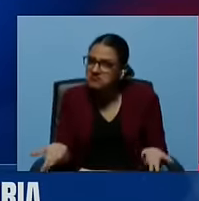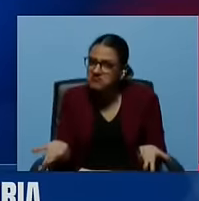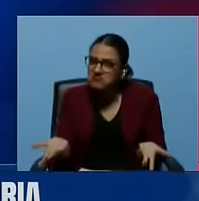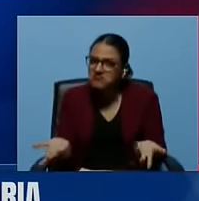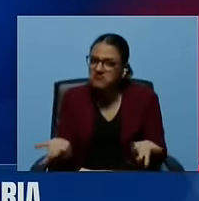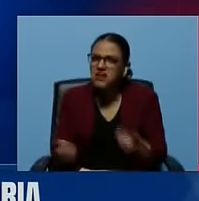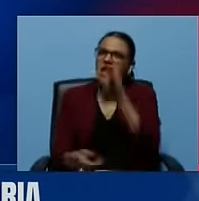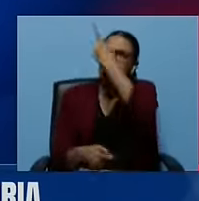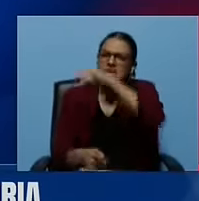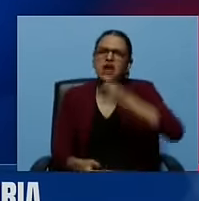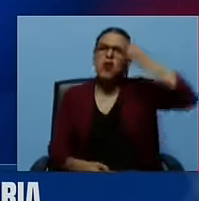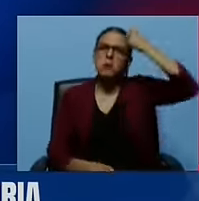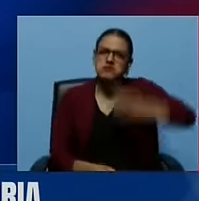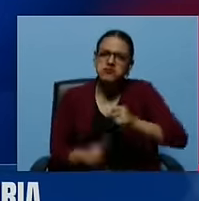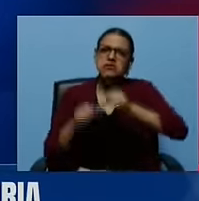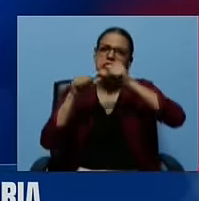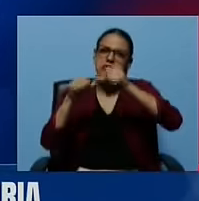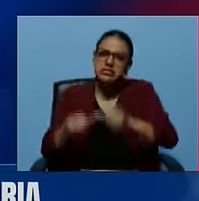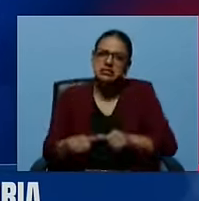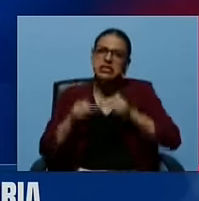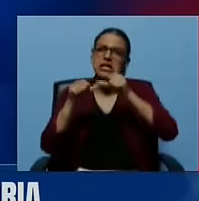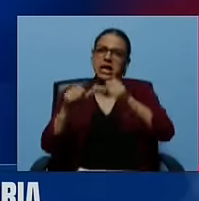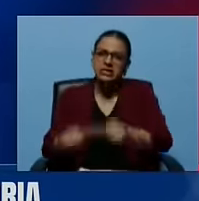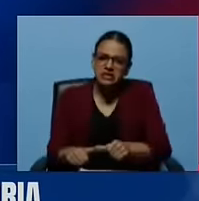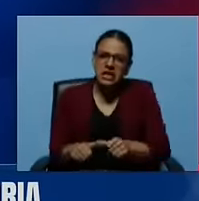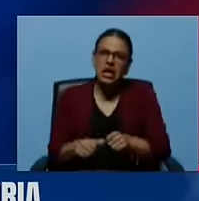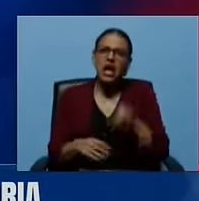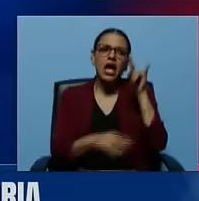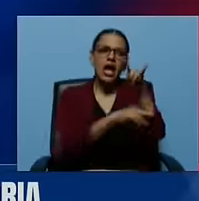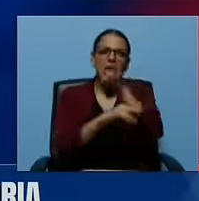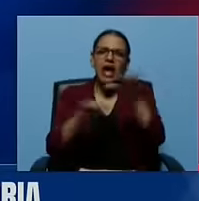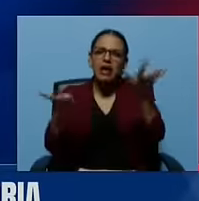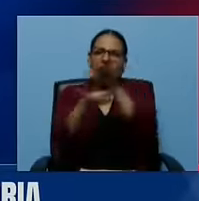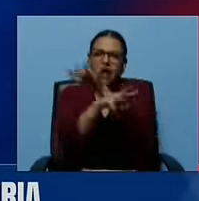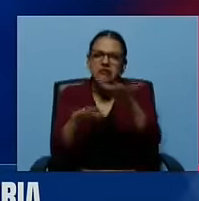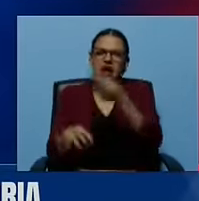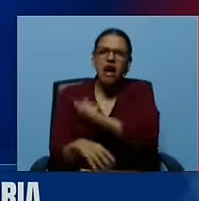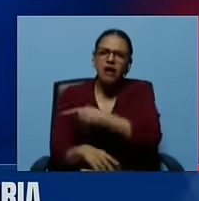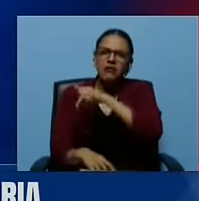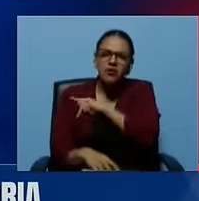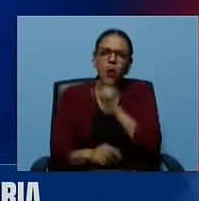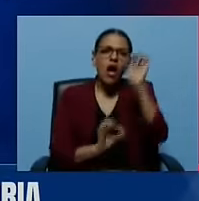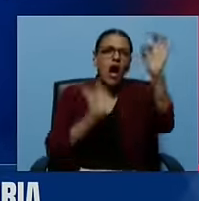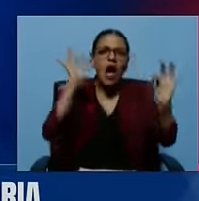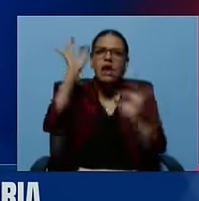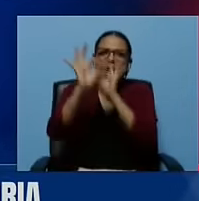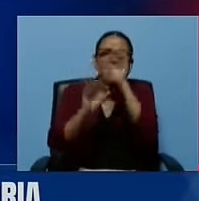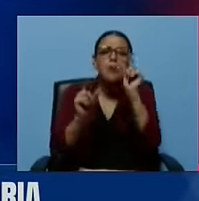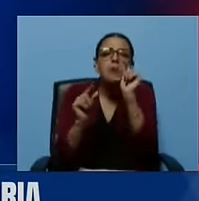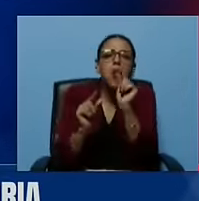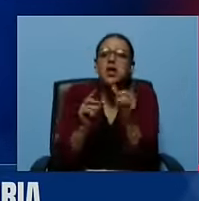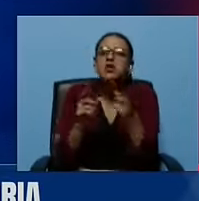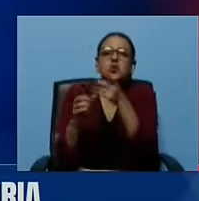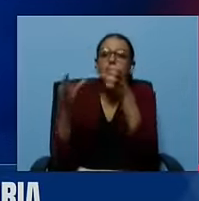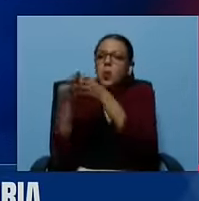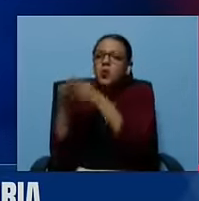Y ellos insisten en seguir engañando a las abejas que le quedan.